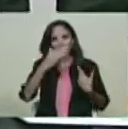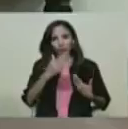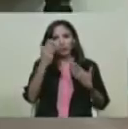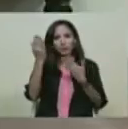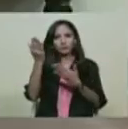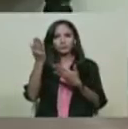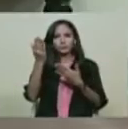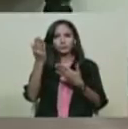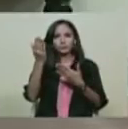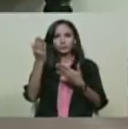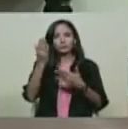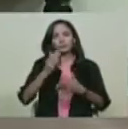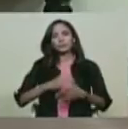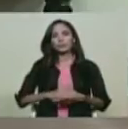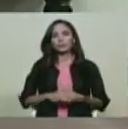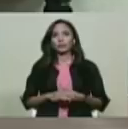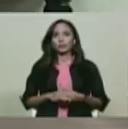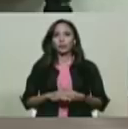López,